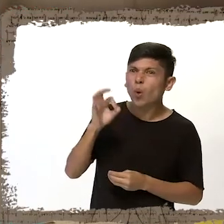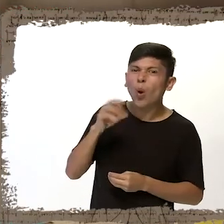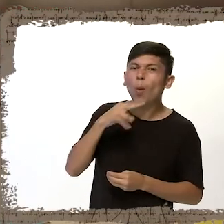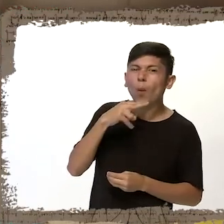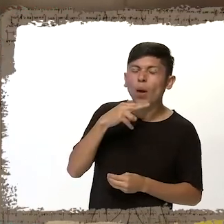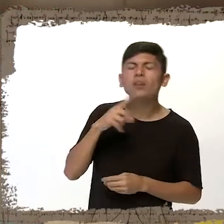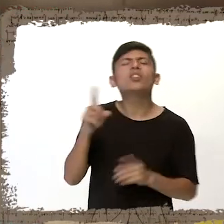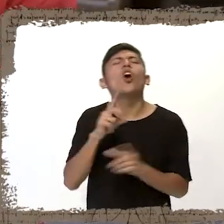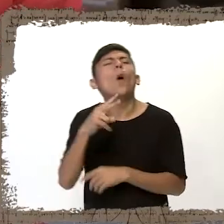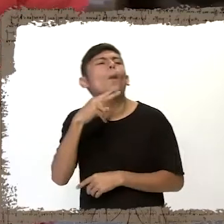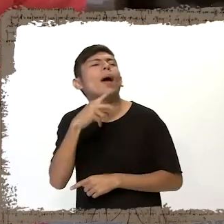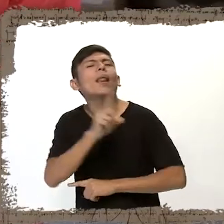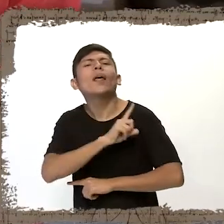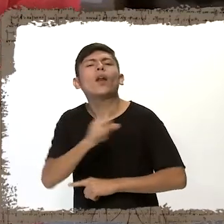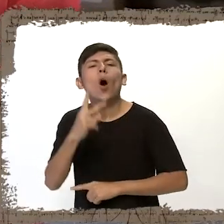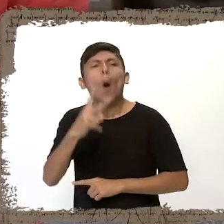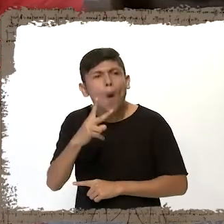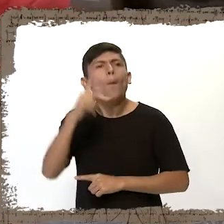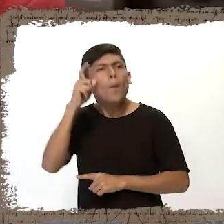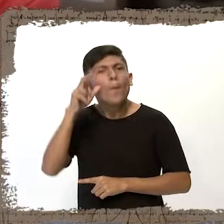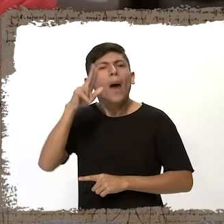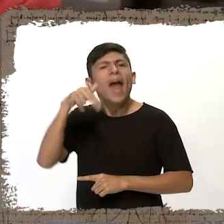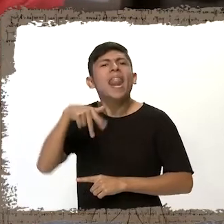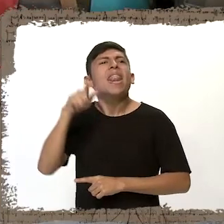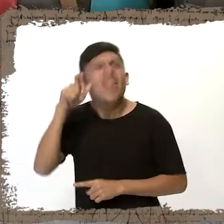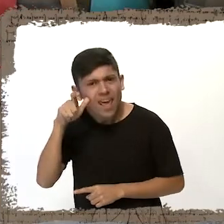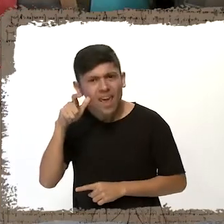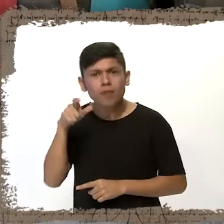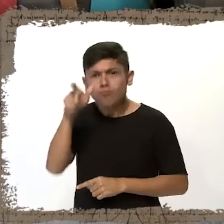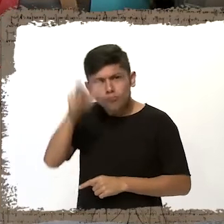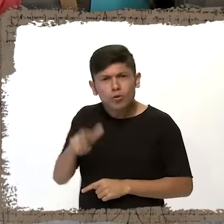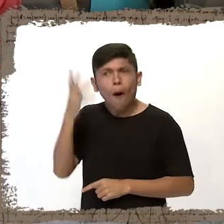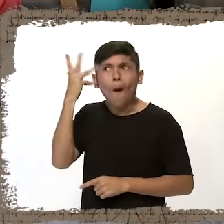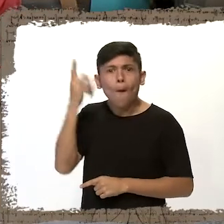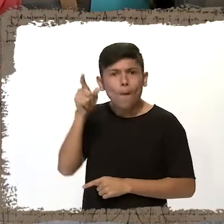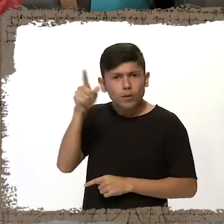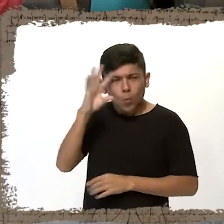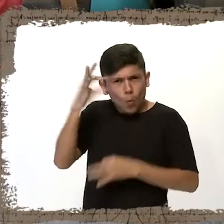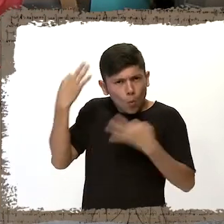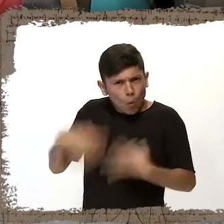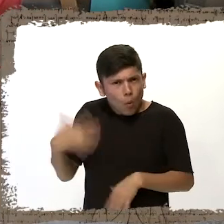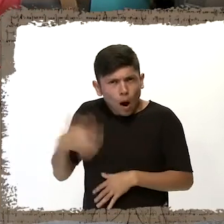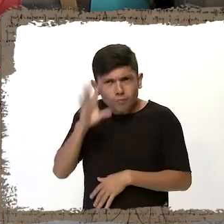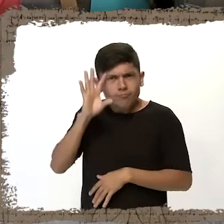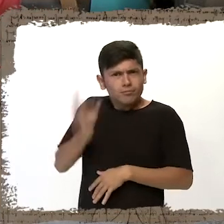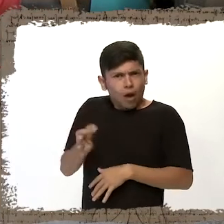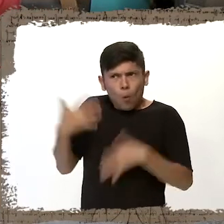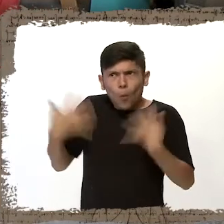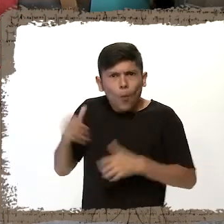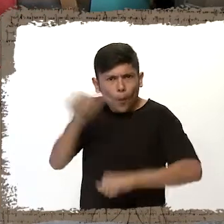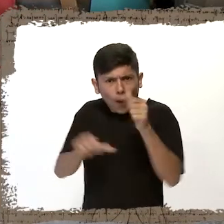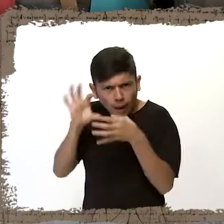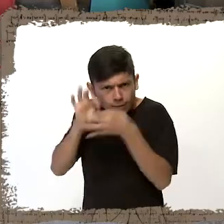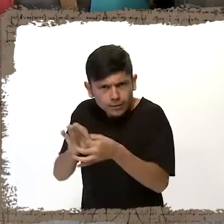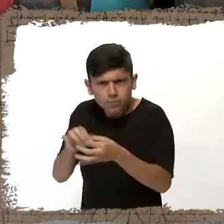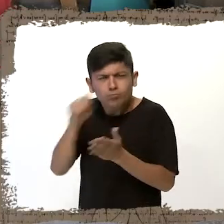Verde? No Verde, Julio Verne, con N. Julio Verne era un escritor francés, pero que sabía muchísimo, muchísimo